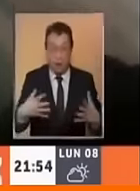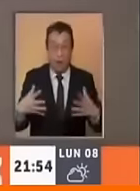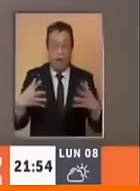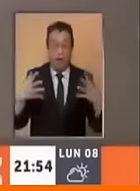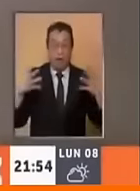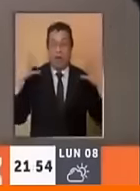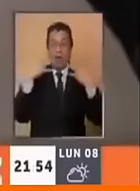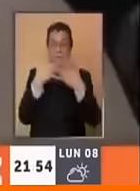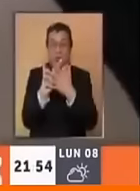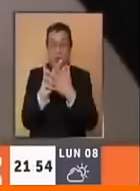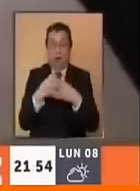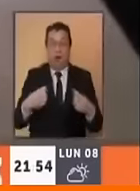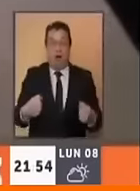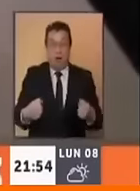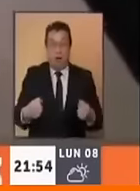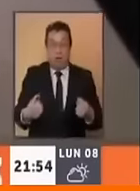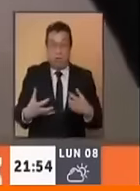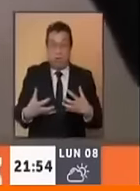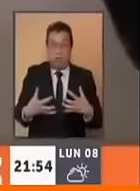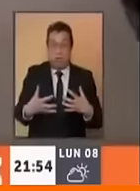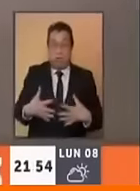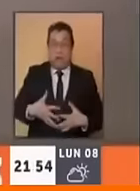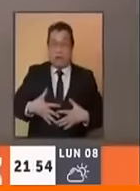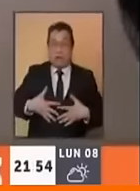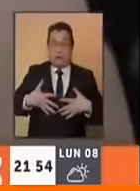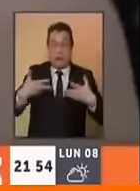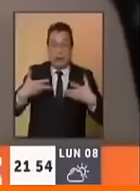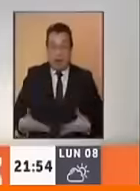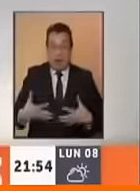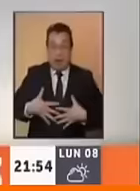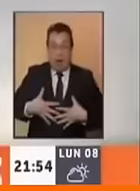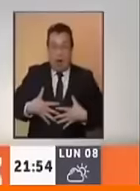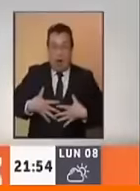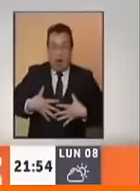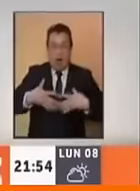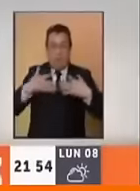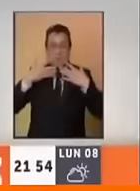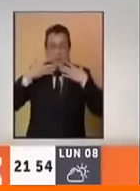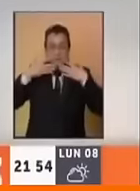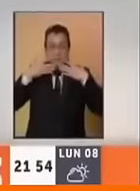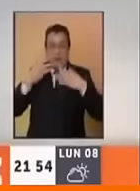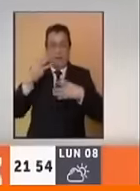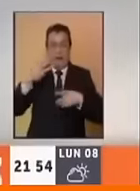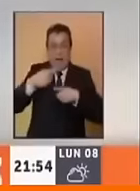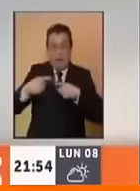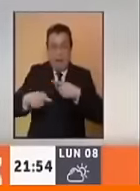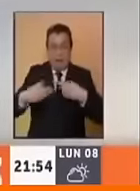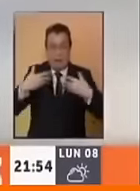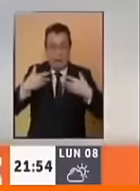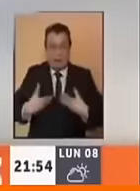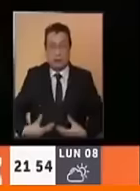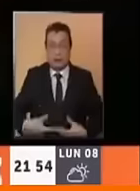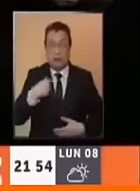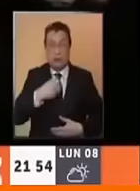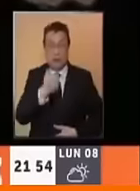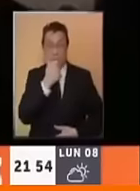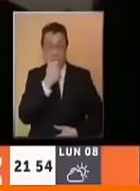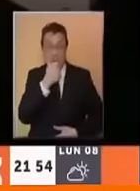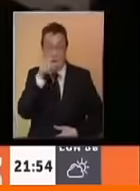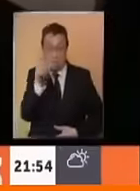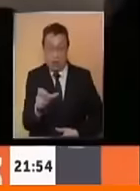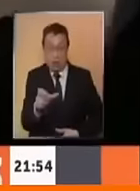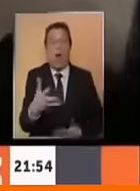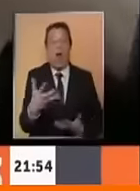La presión de la gravedad provoca que se sienta el propio peso aumentado al menos en 3 veces, que en el caso de este reportero es